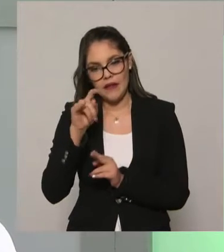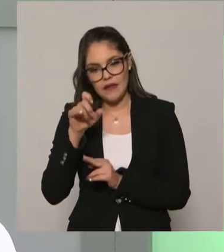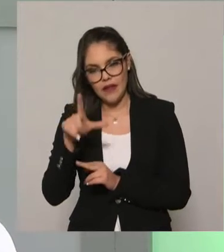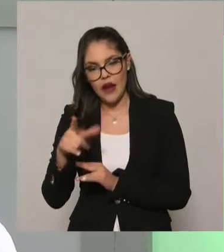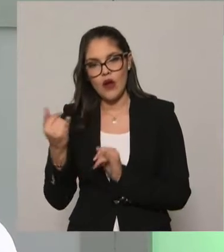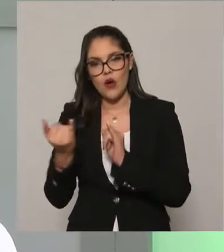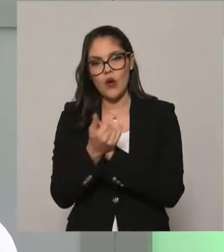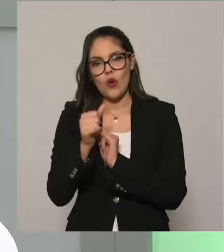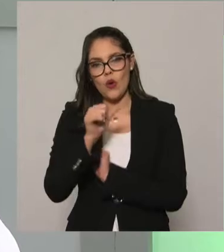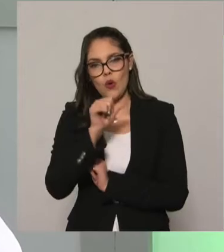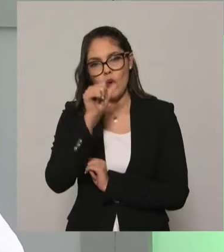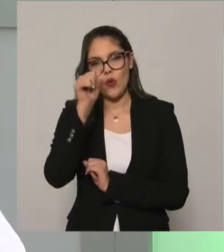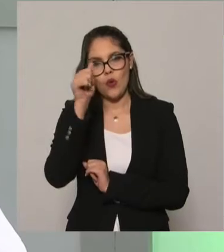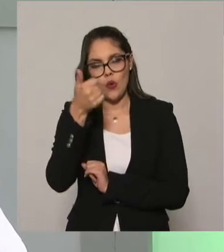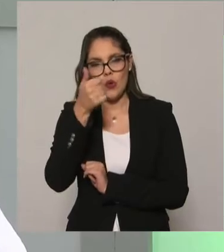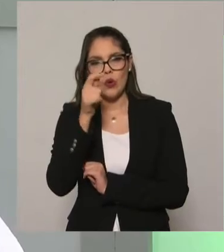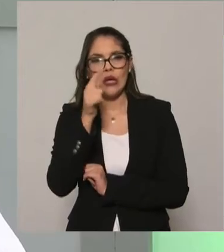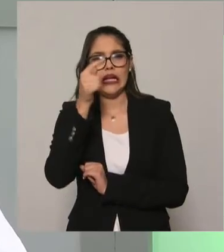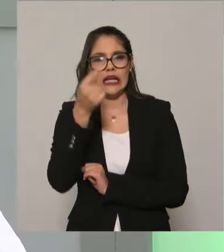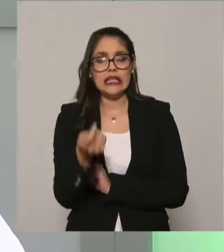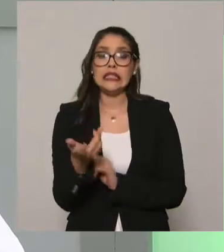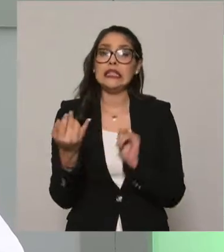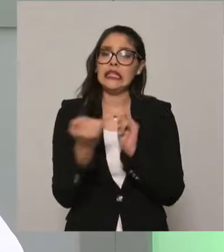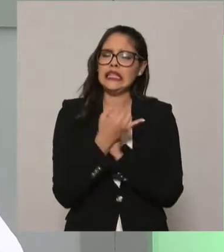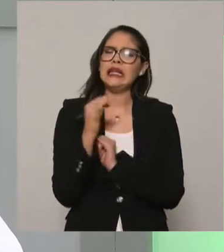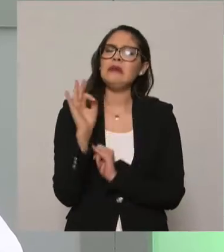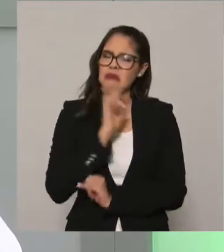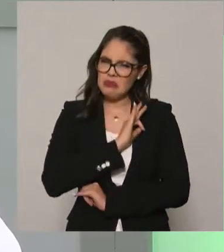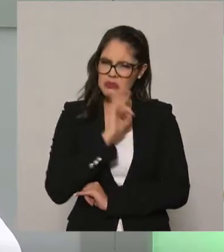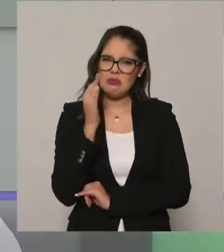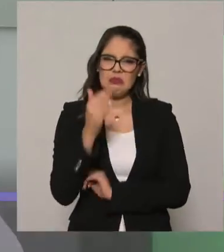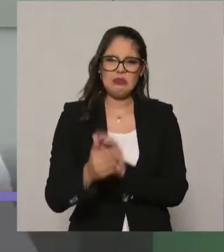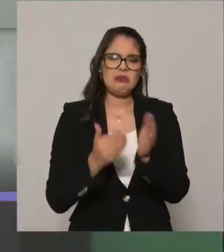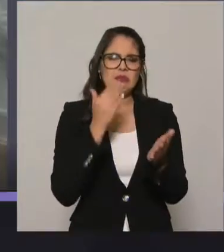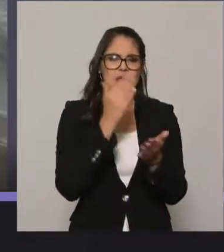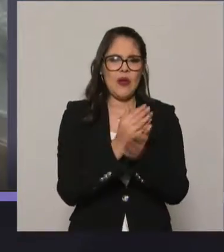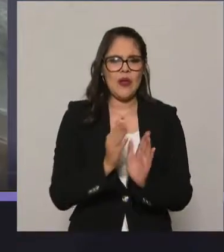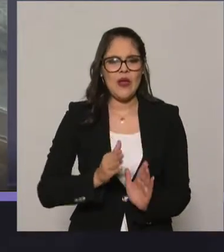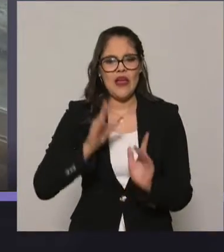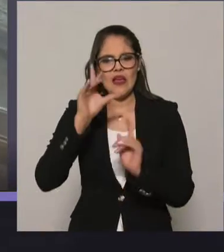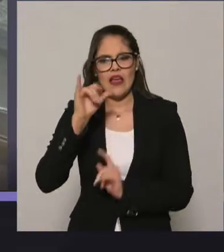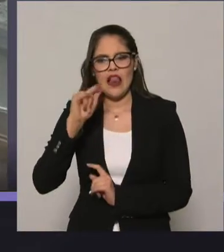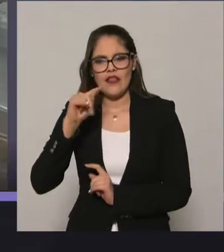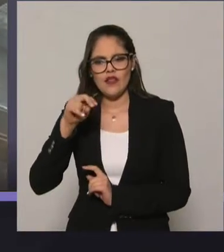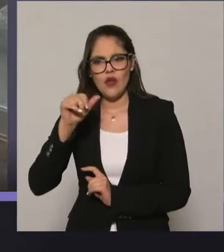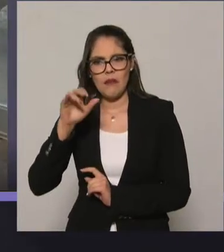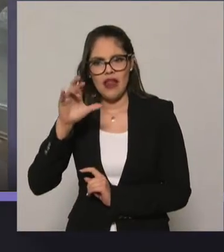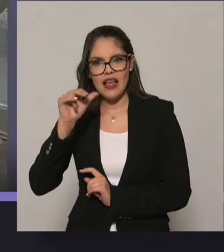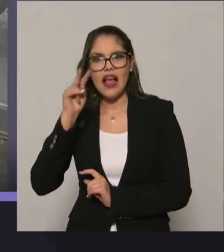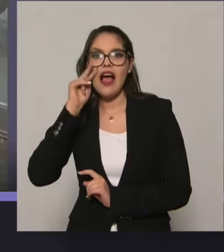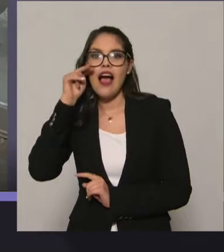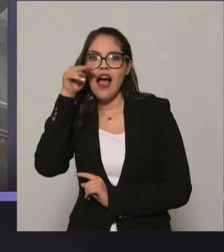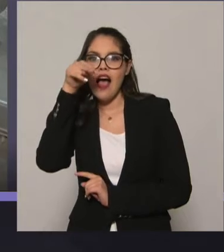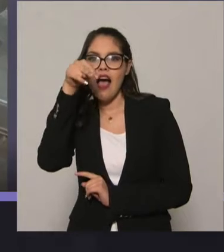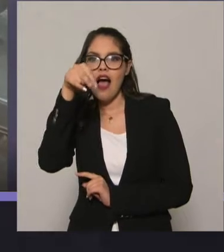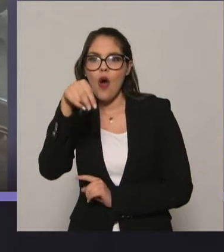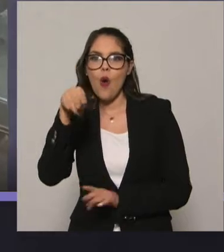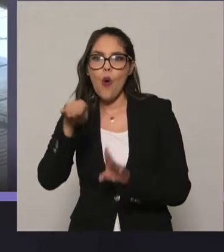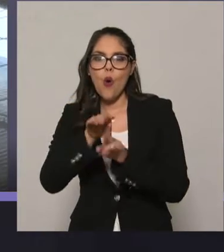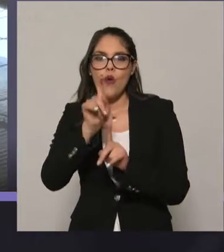Sagrario Metropolitano. Valdría la pena darte una vueltecita a la Torre Latino para ver desde arriba cómo se ve la